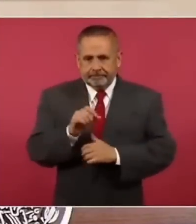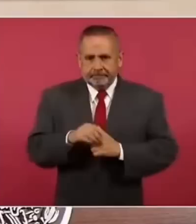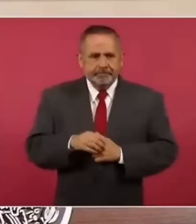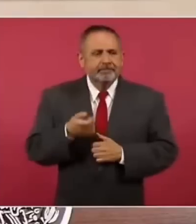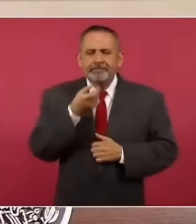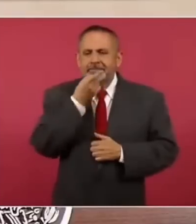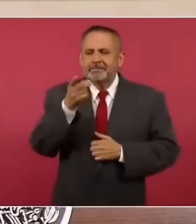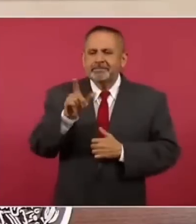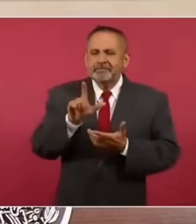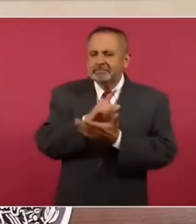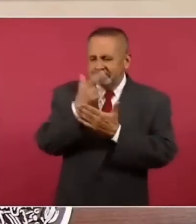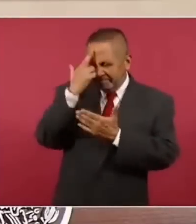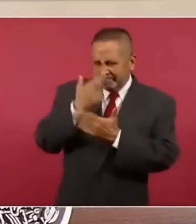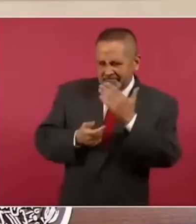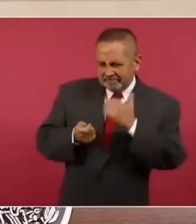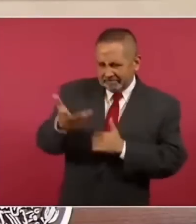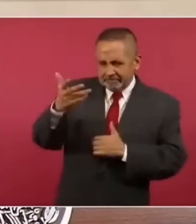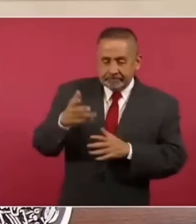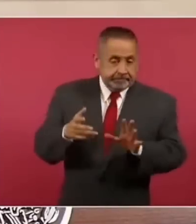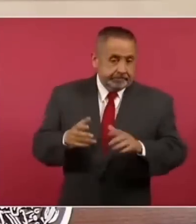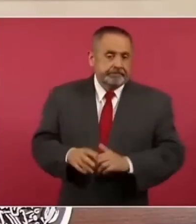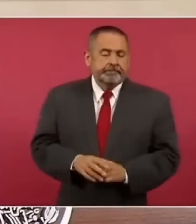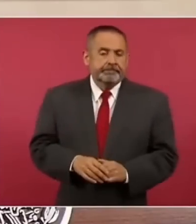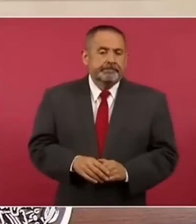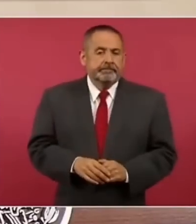delincuentes les llamó